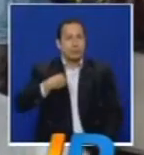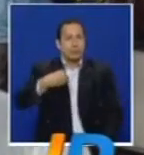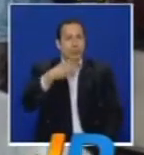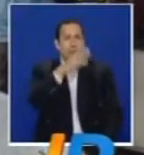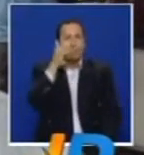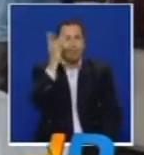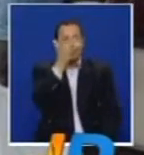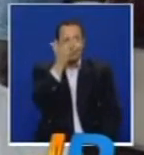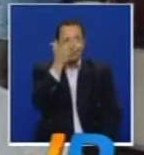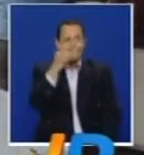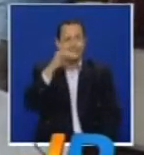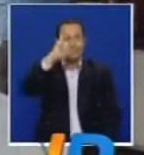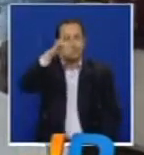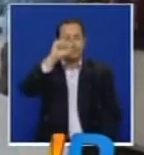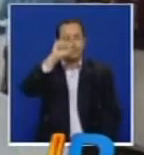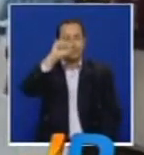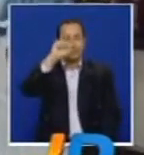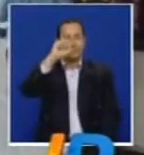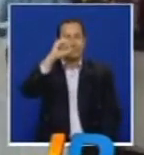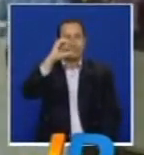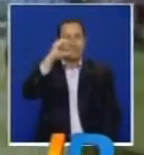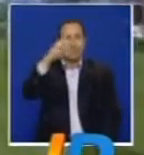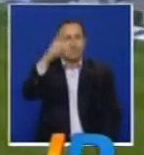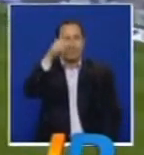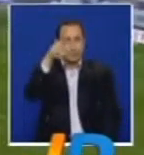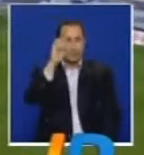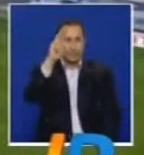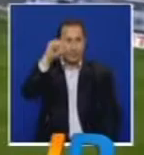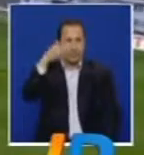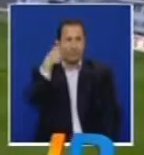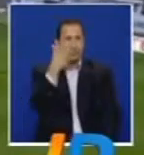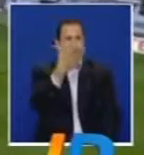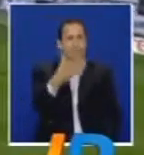Martínez. Acciones aquí en Más Pacífico.